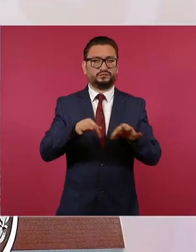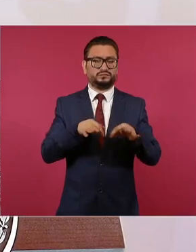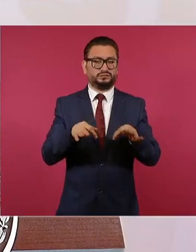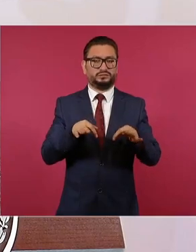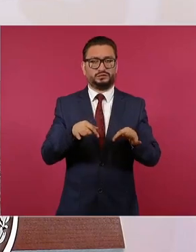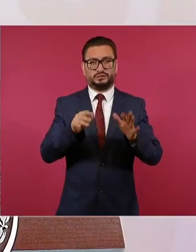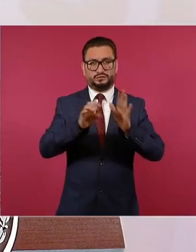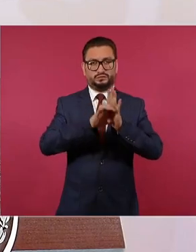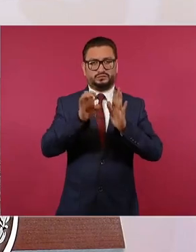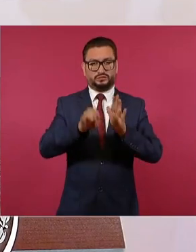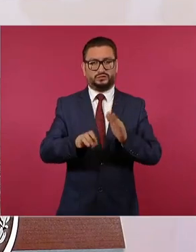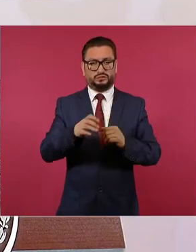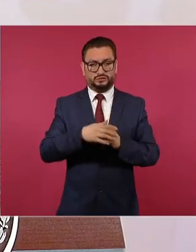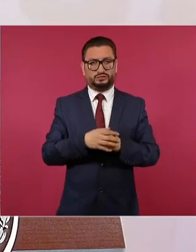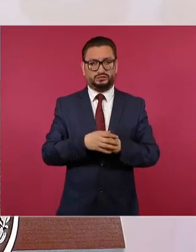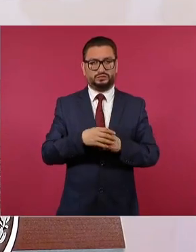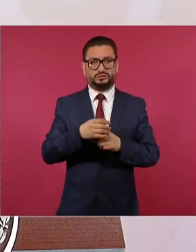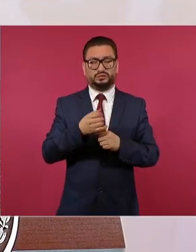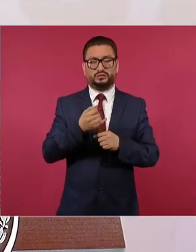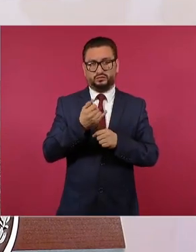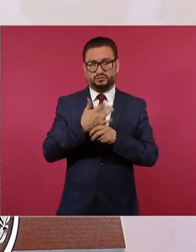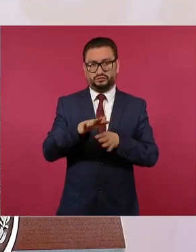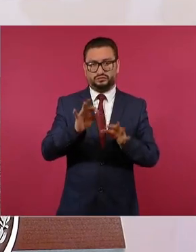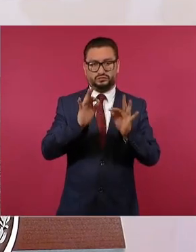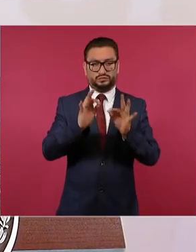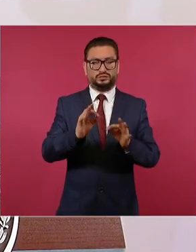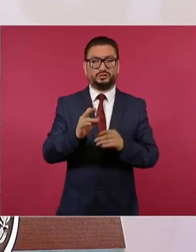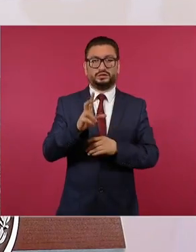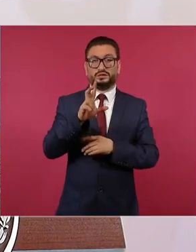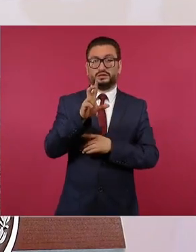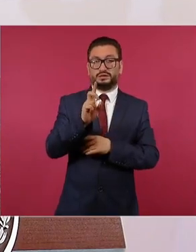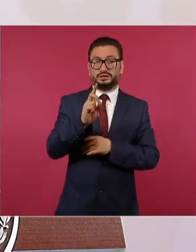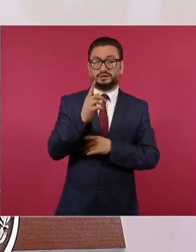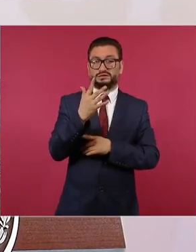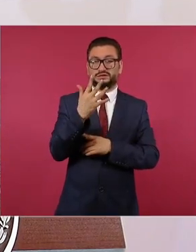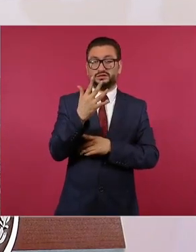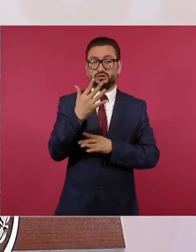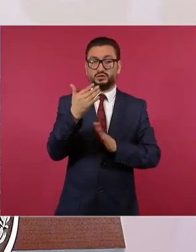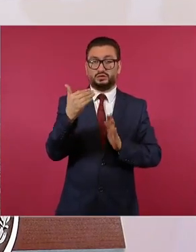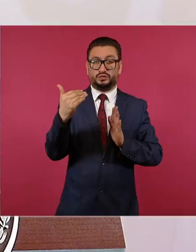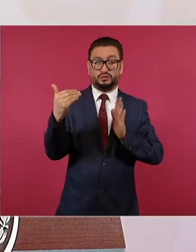Le voy a dar un dato así, preciso. Hay 35 mil